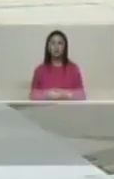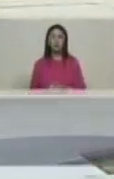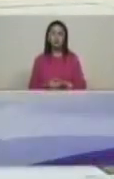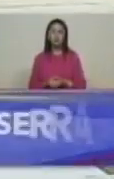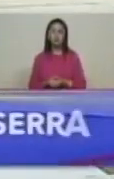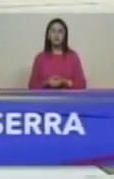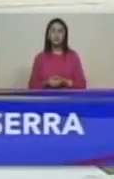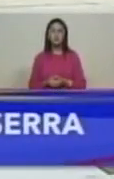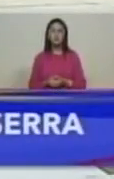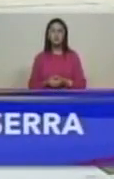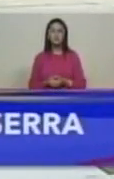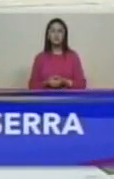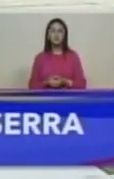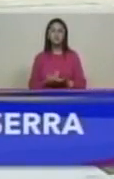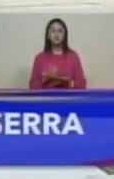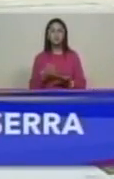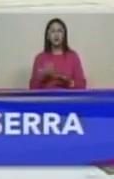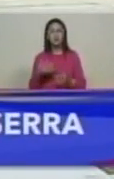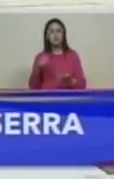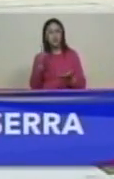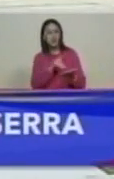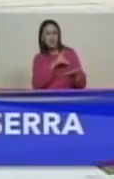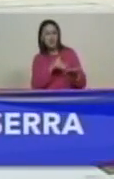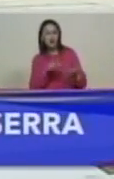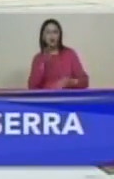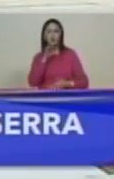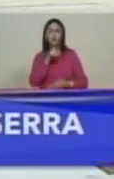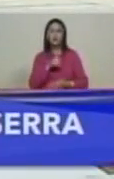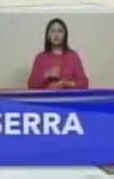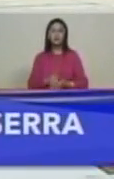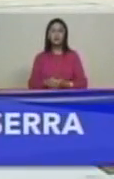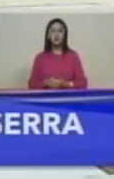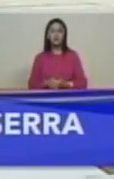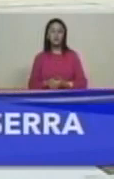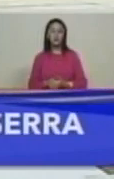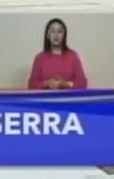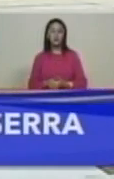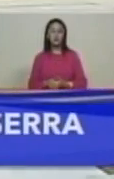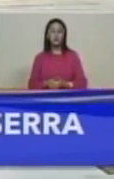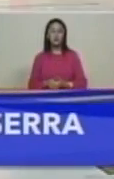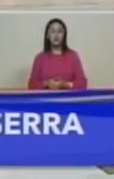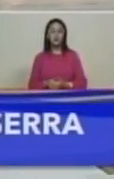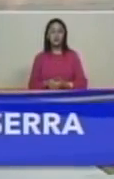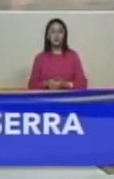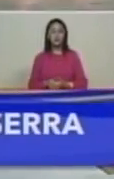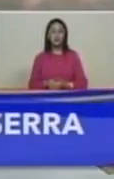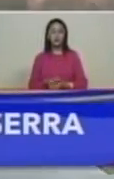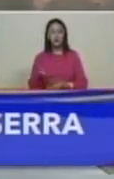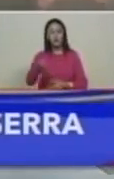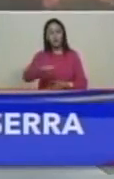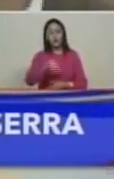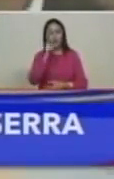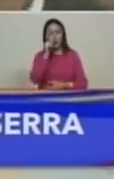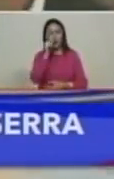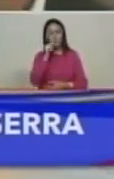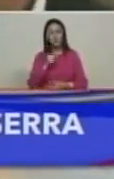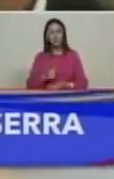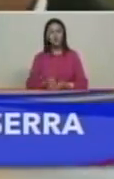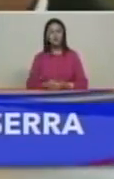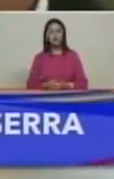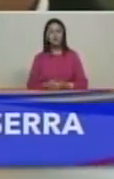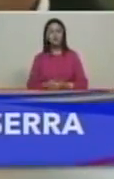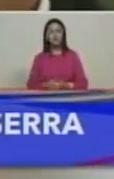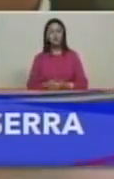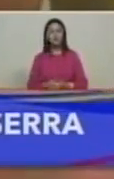y para todos y todos sin exclusión. No, esa es nuestra mayor venganza para la muerte de Robert, presidente. Que todos